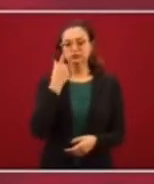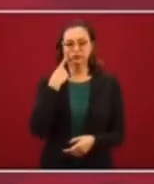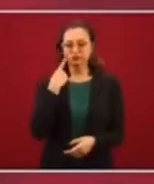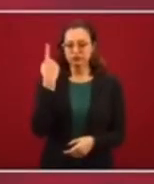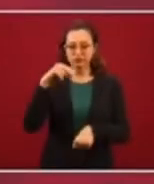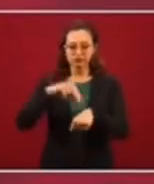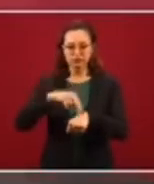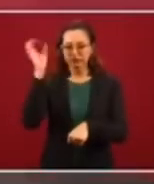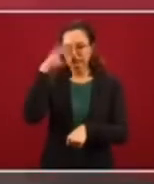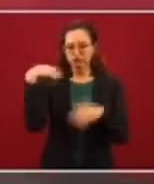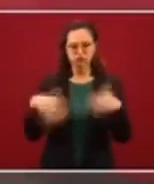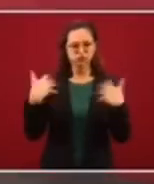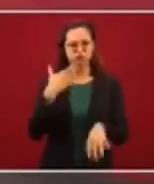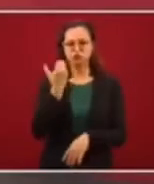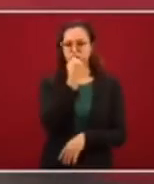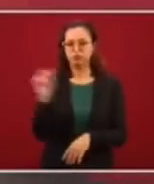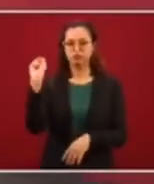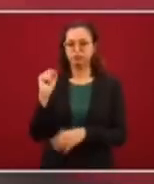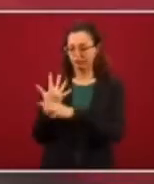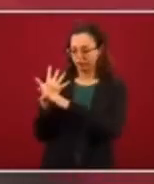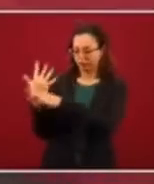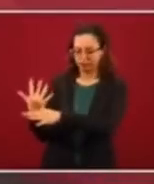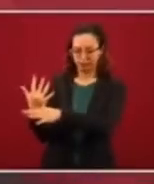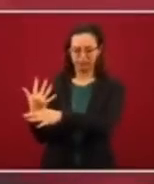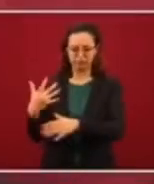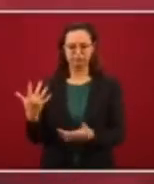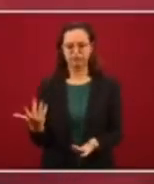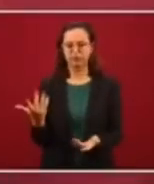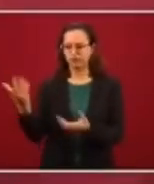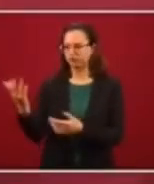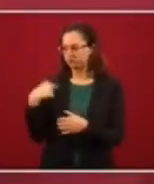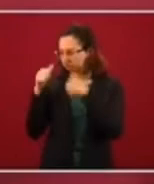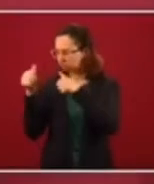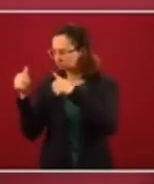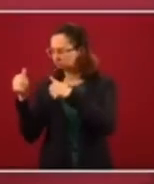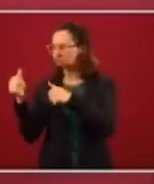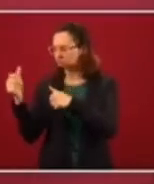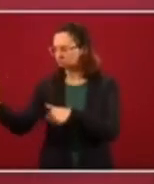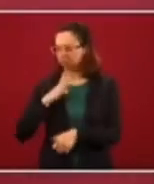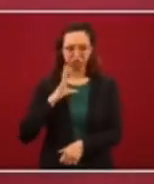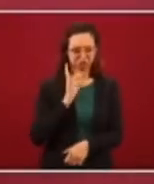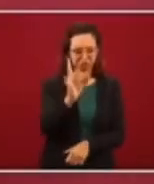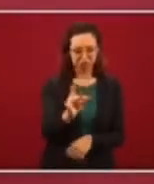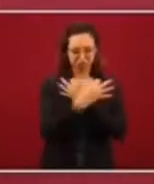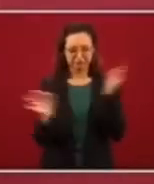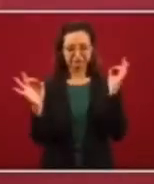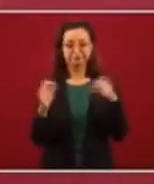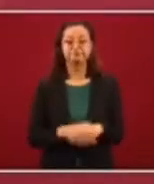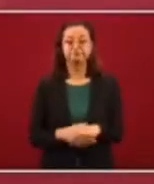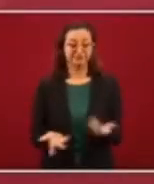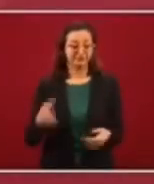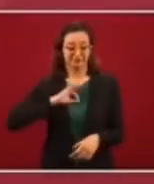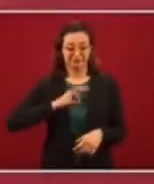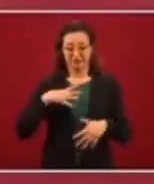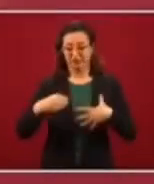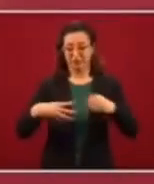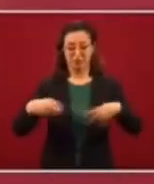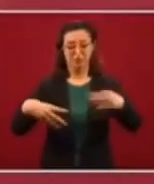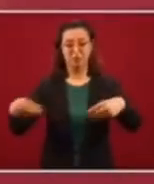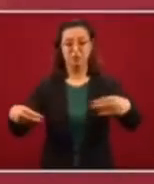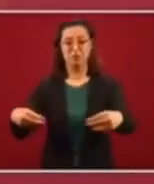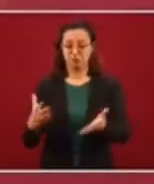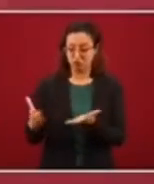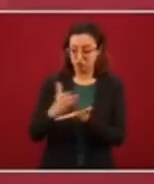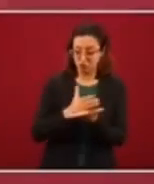nuestro dijo algo que yo transmito de estas epidemias se curan